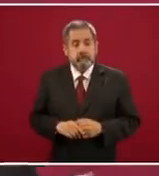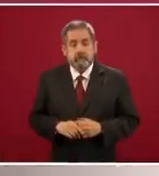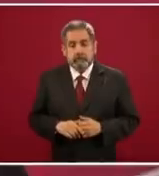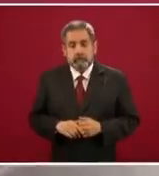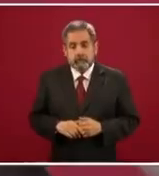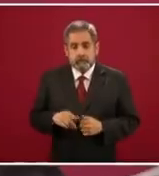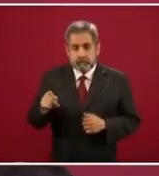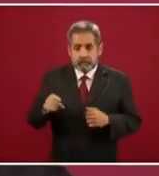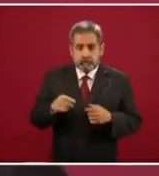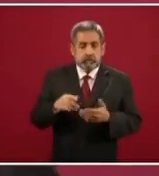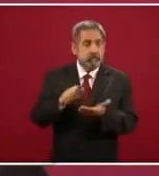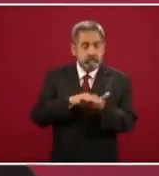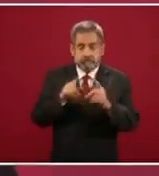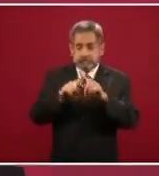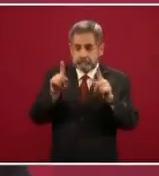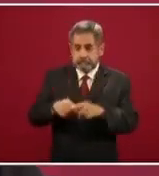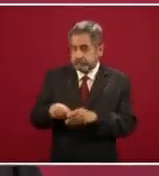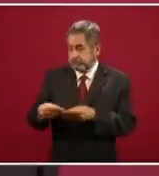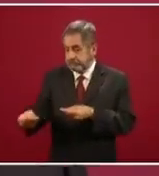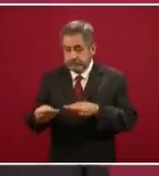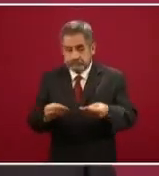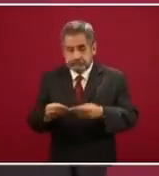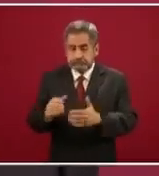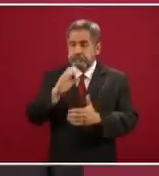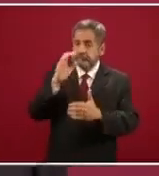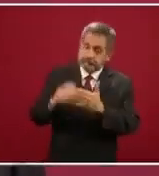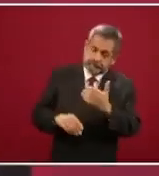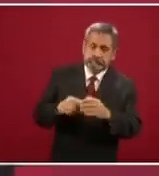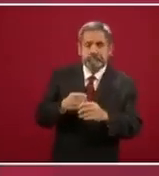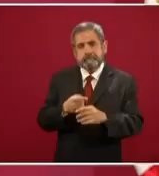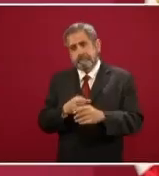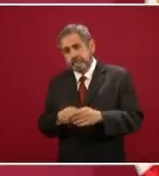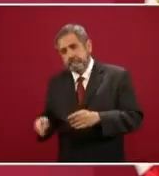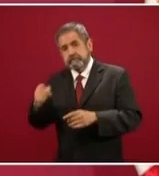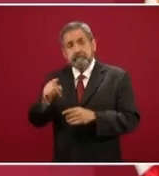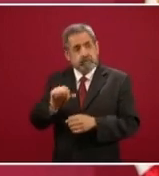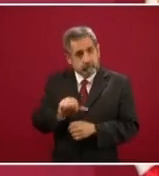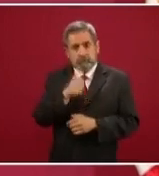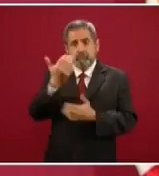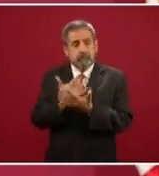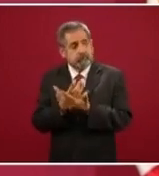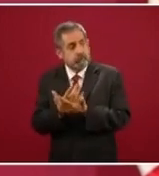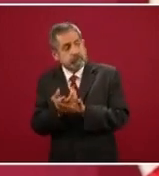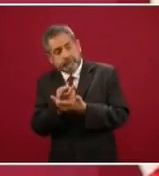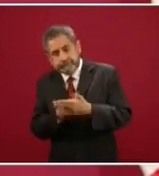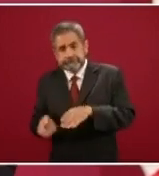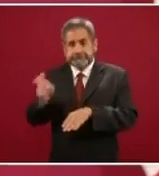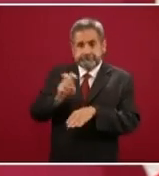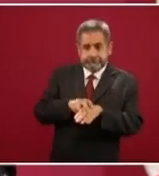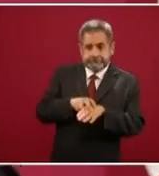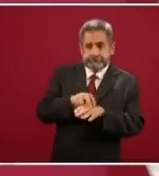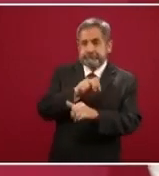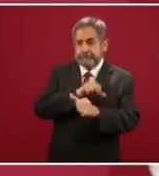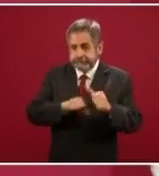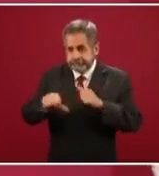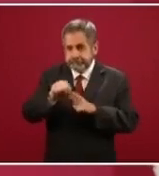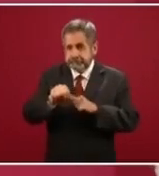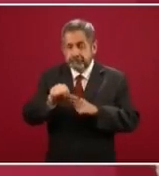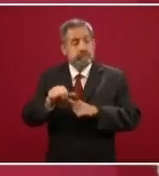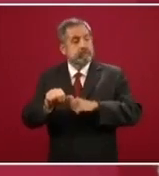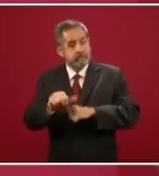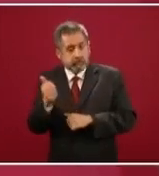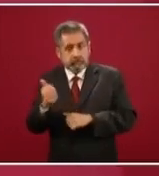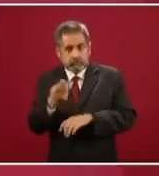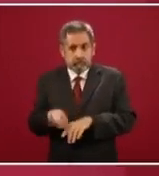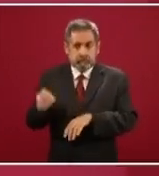y entregaba yo el volante, me bajaba por la puerta atrás a esperar el otro, me subía,